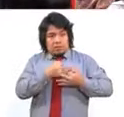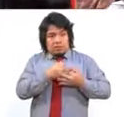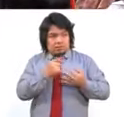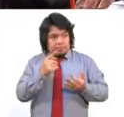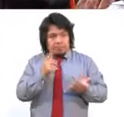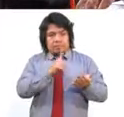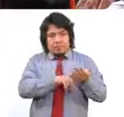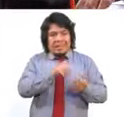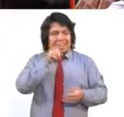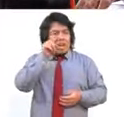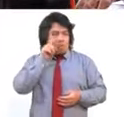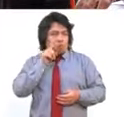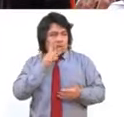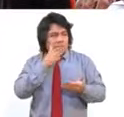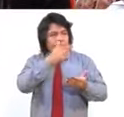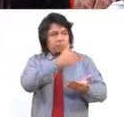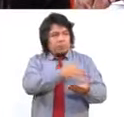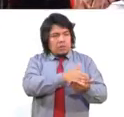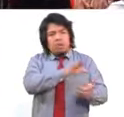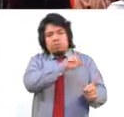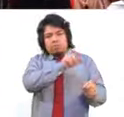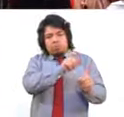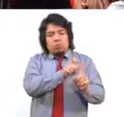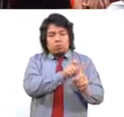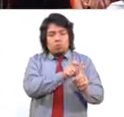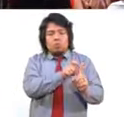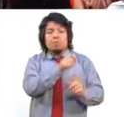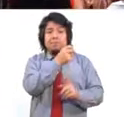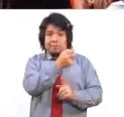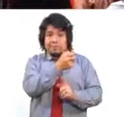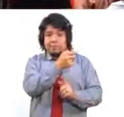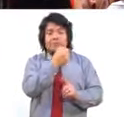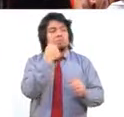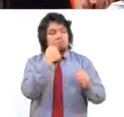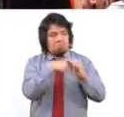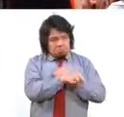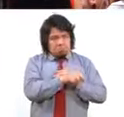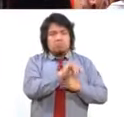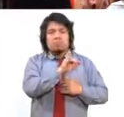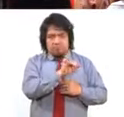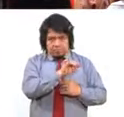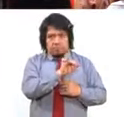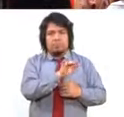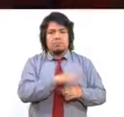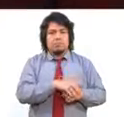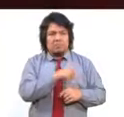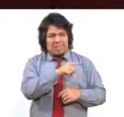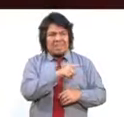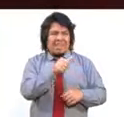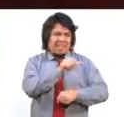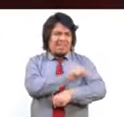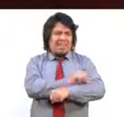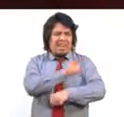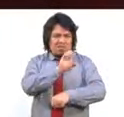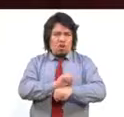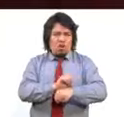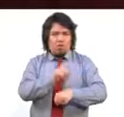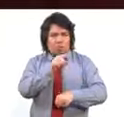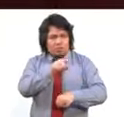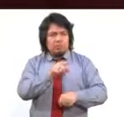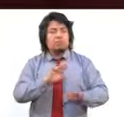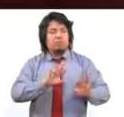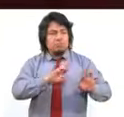es protegerla. En este caso, presentó su denuncia en Álvaro Obregón, ahí la